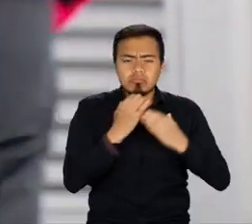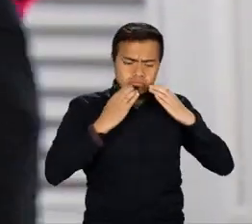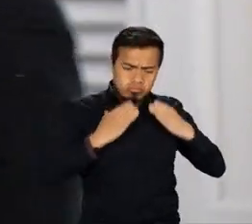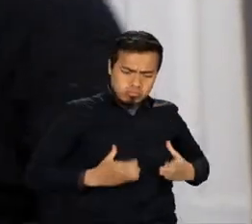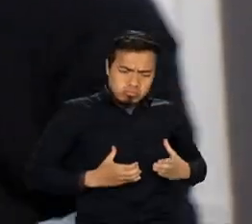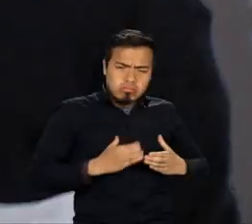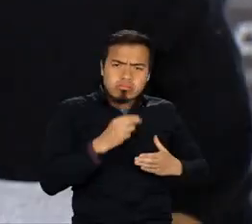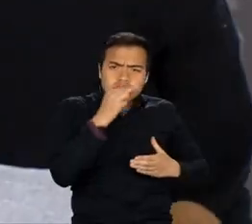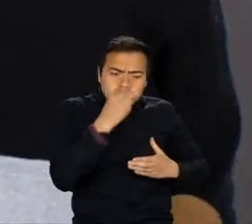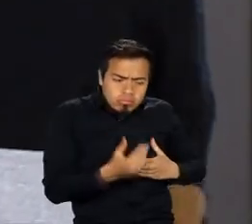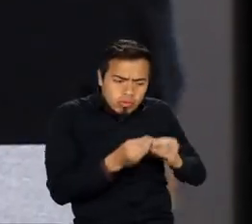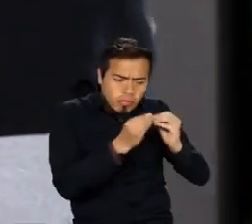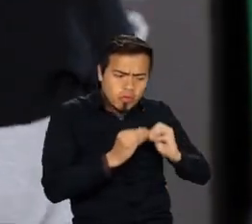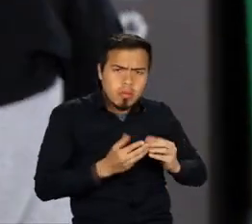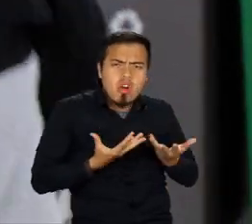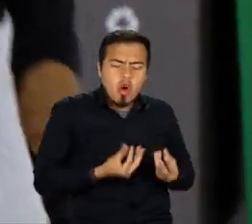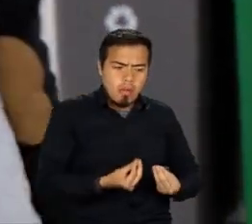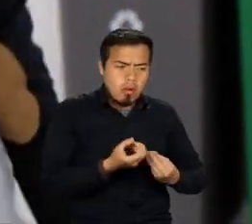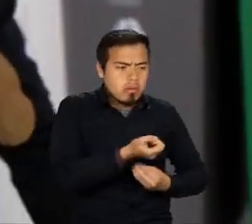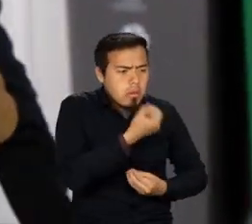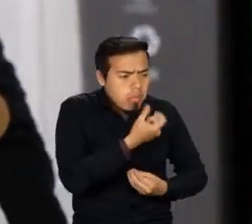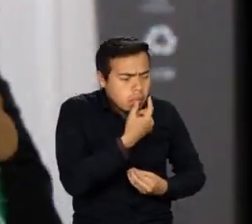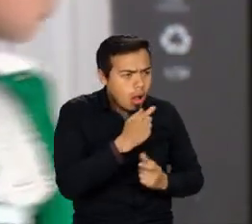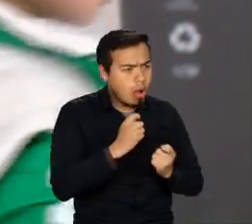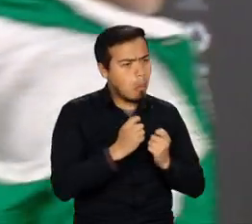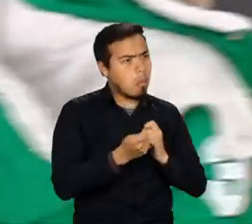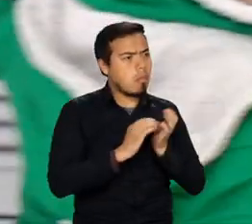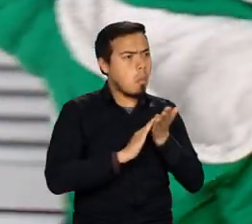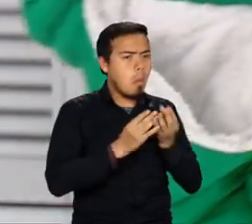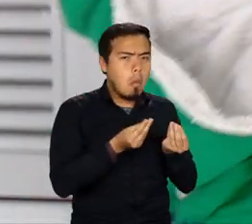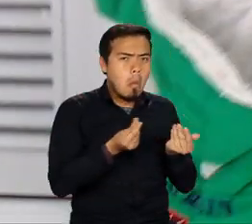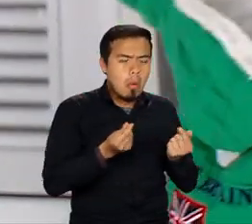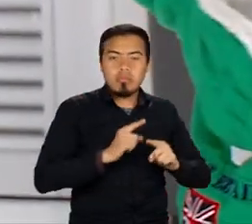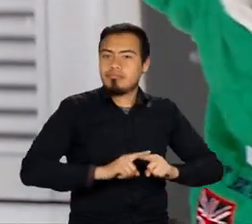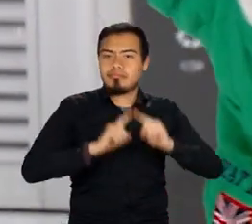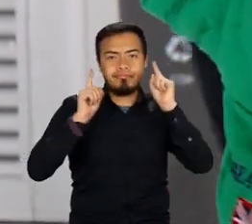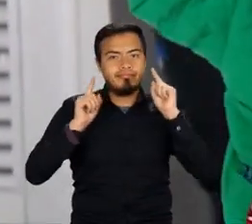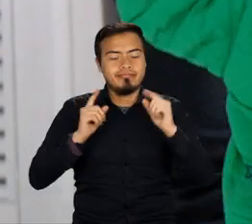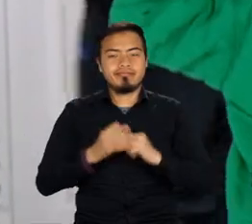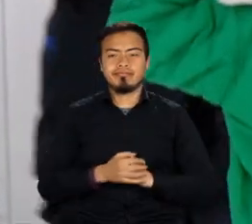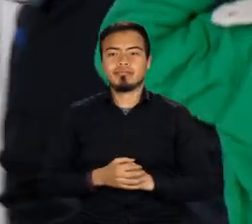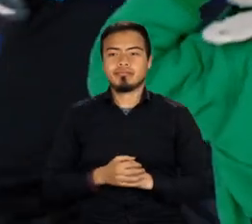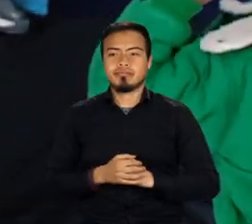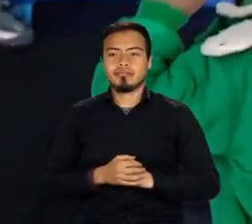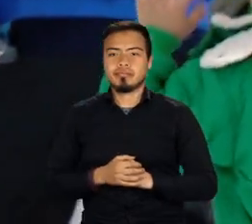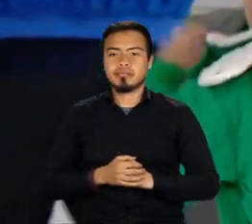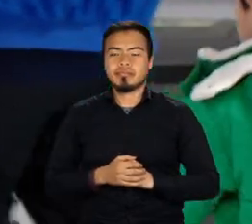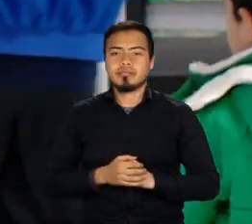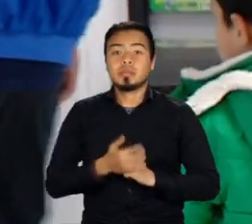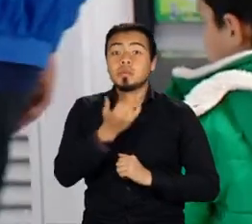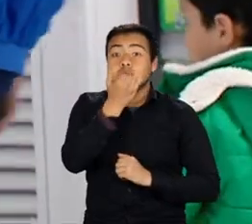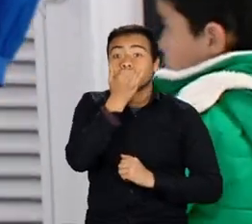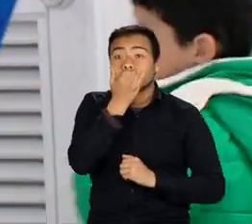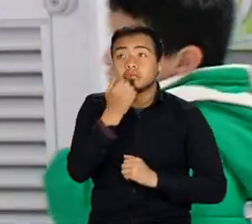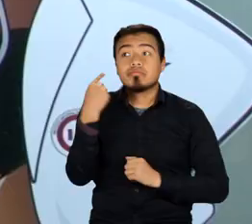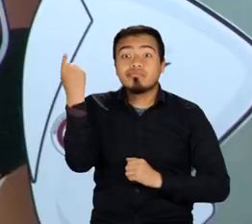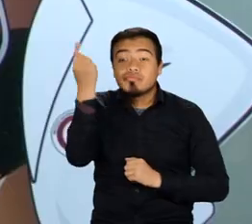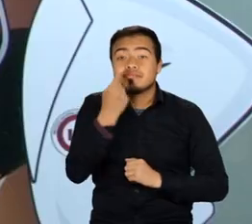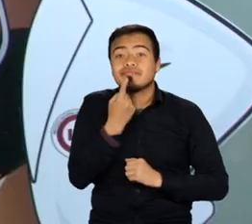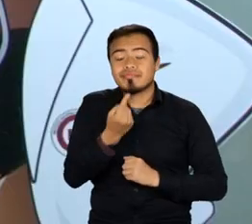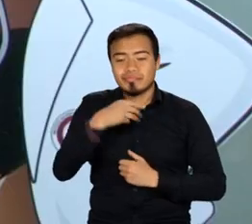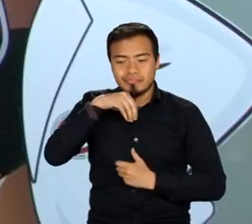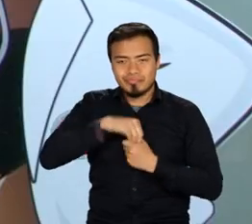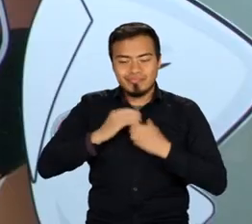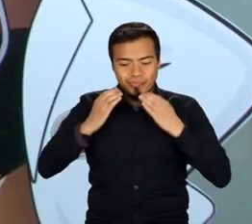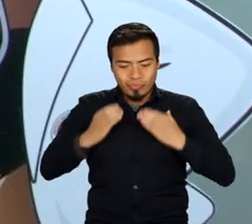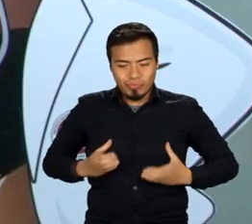de los niños y la forma en la que responden a los tratamientos también son particulares. se habla pues que la genética en los niños,